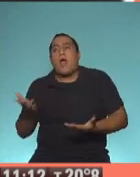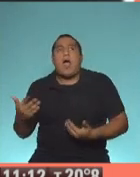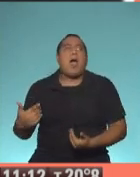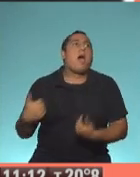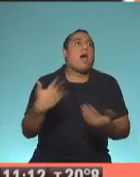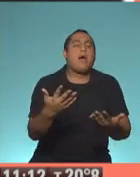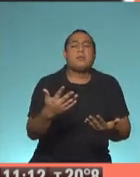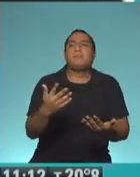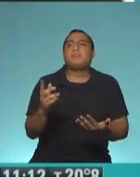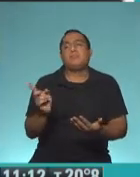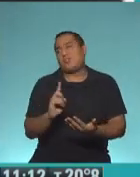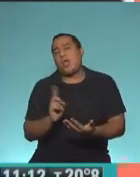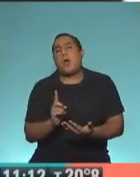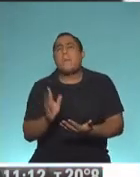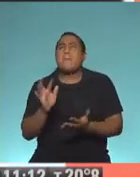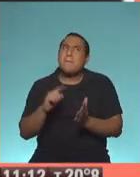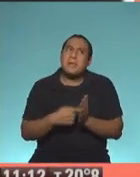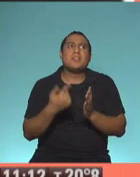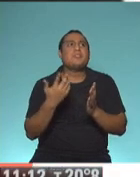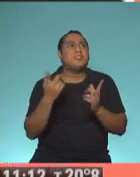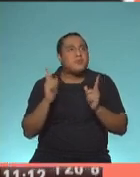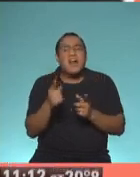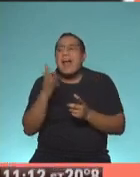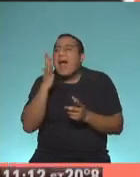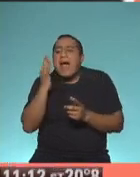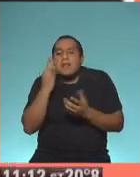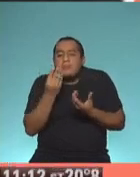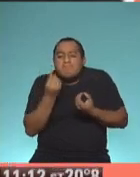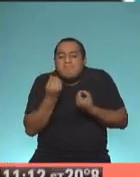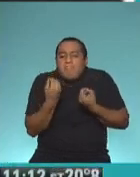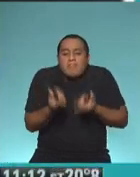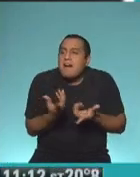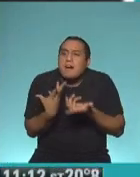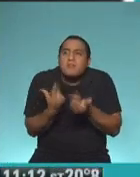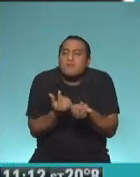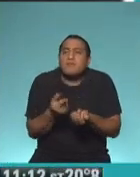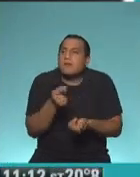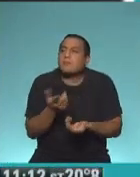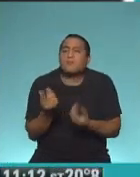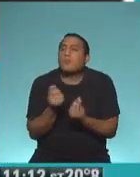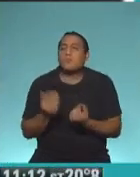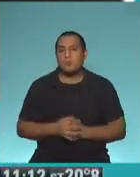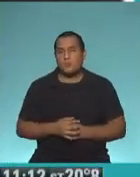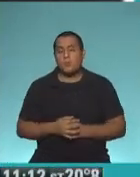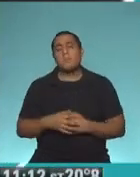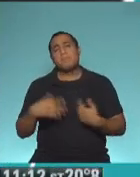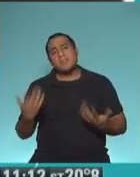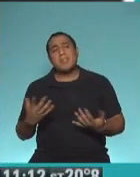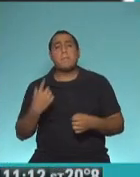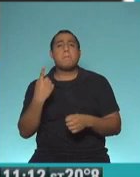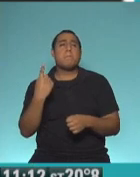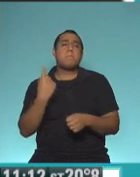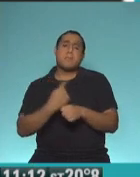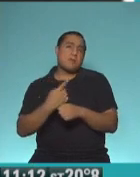también dándoles algo que por ahí los ayude a sobrellevar esta situación? Sí, primero que nada lo que